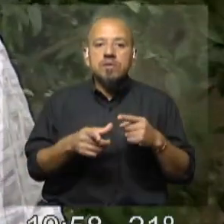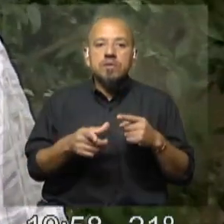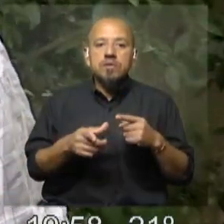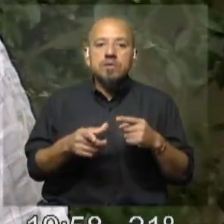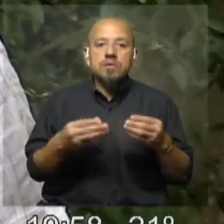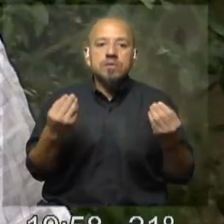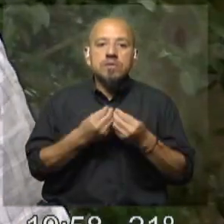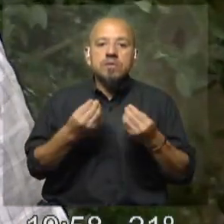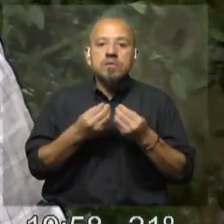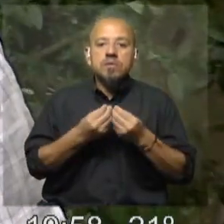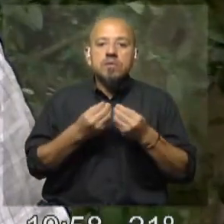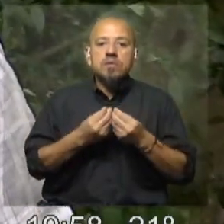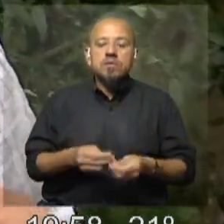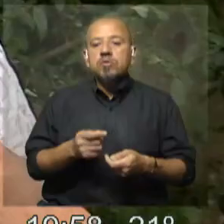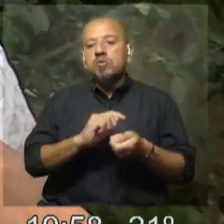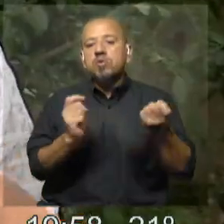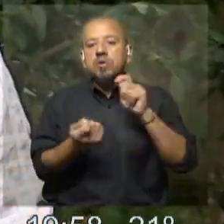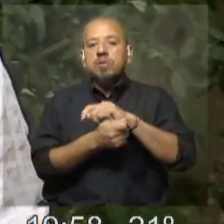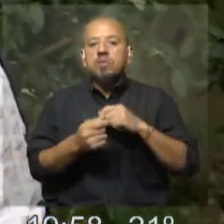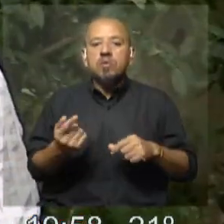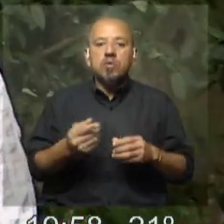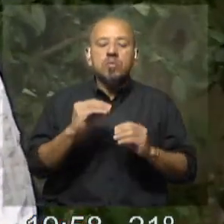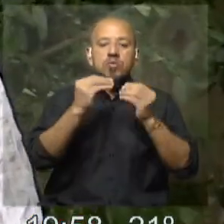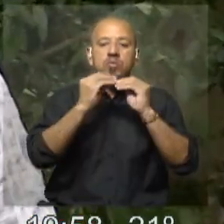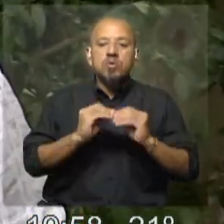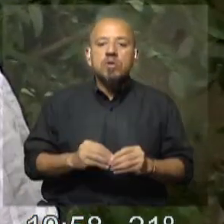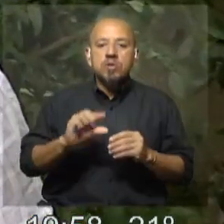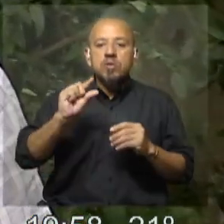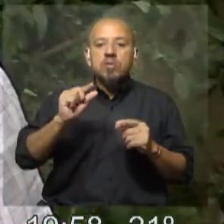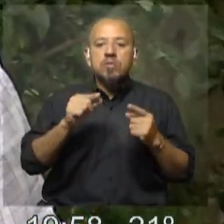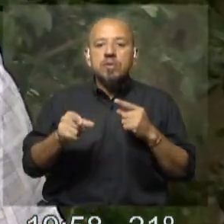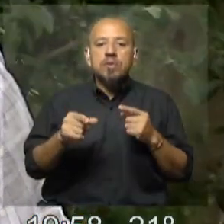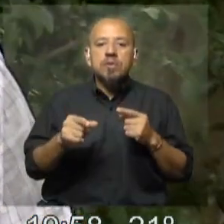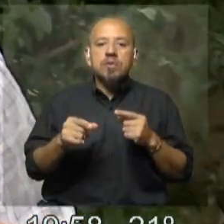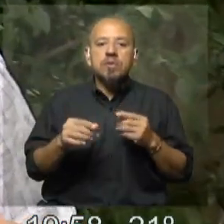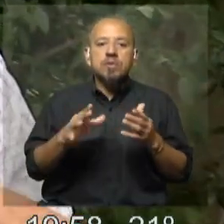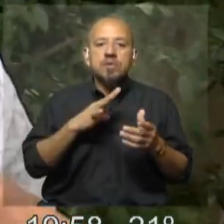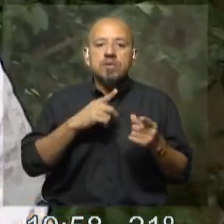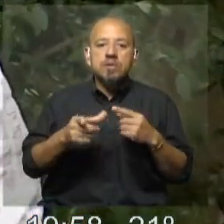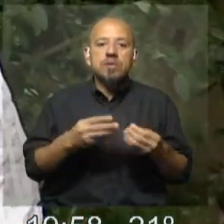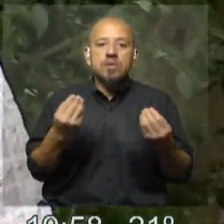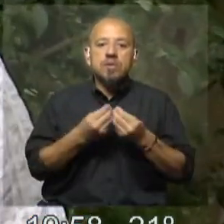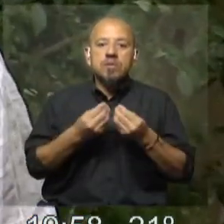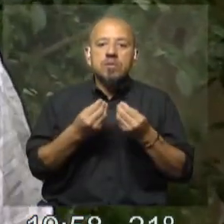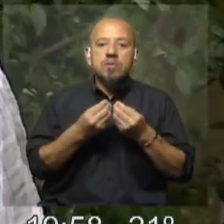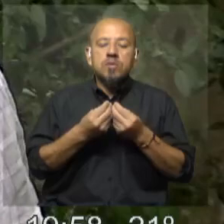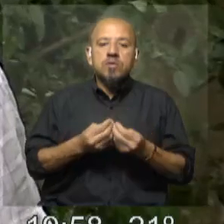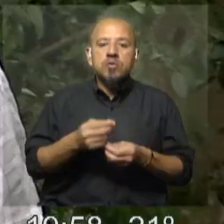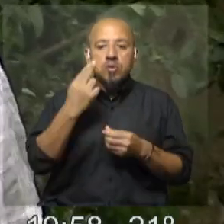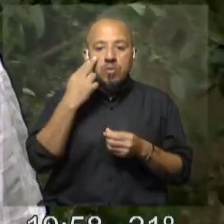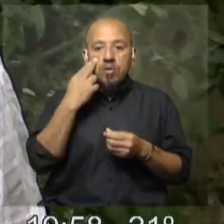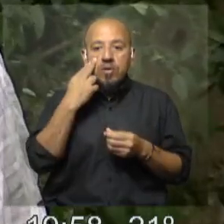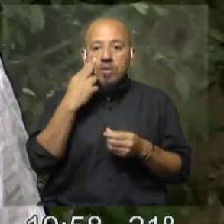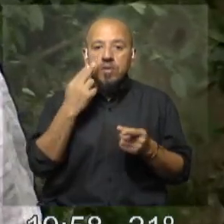un montón de cambios que son menos presupuesto, pero además transformación curricular apurada, que están generando un montón de problemas en términos